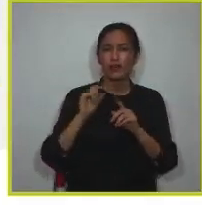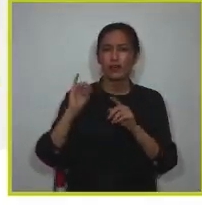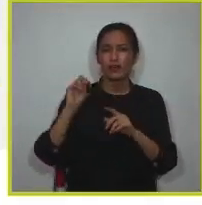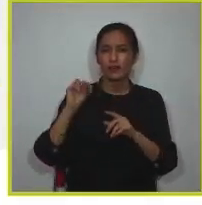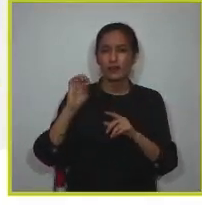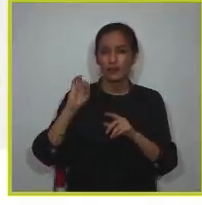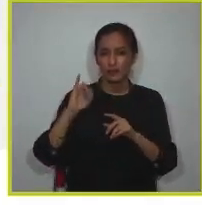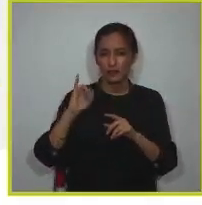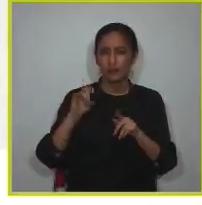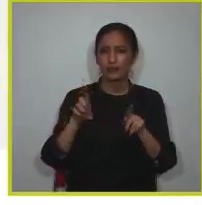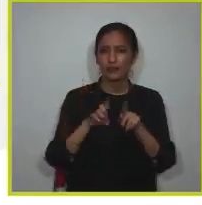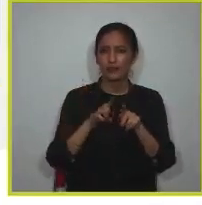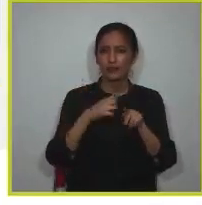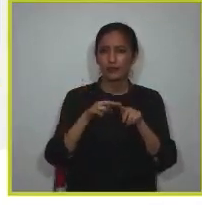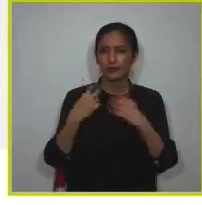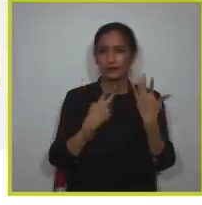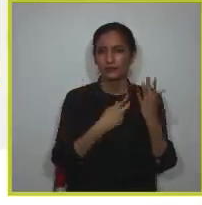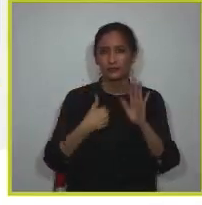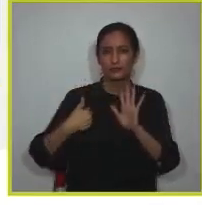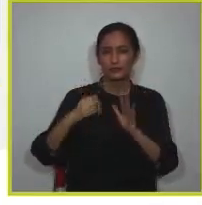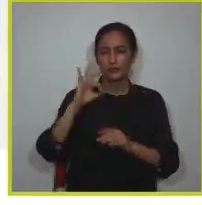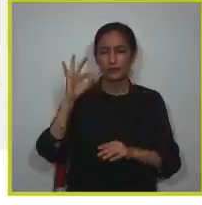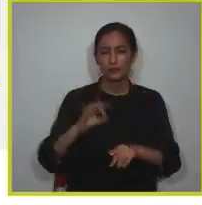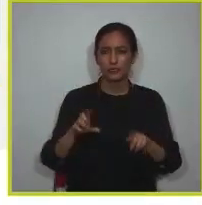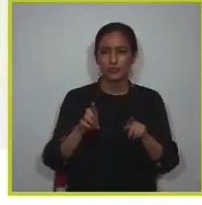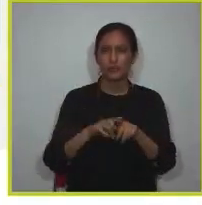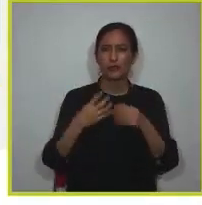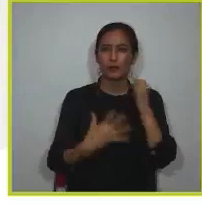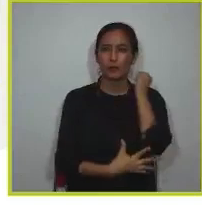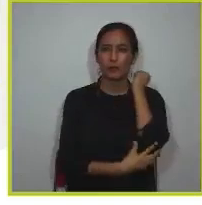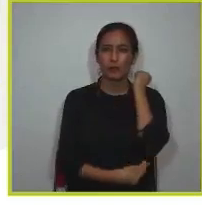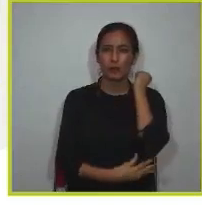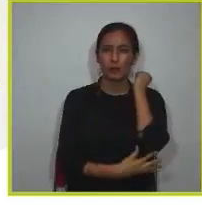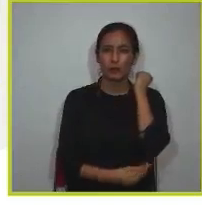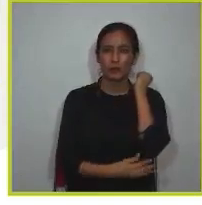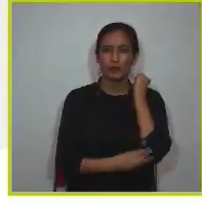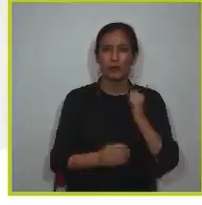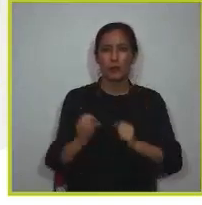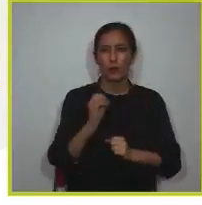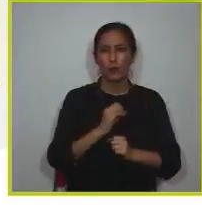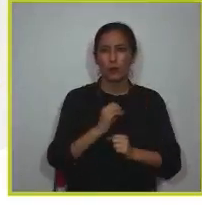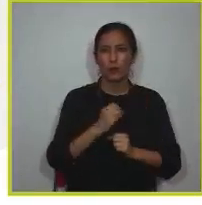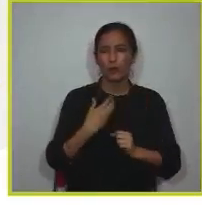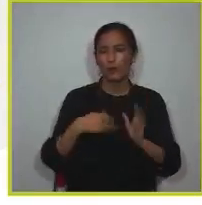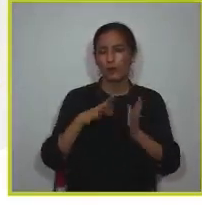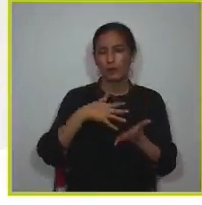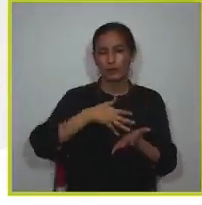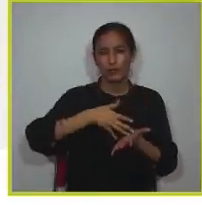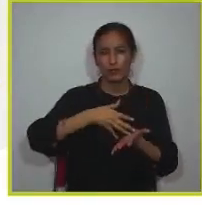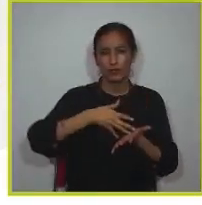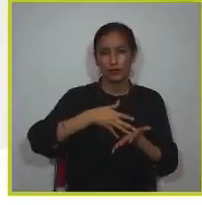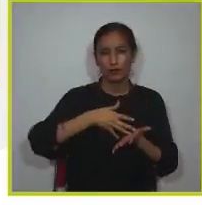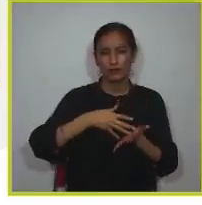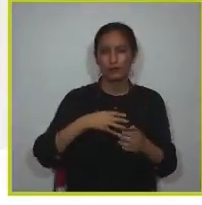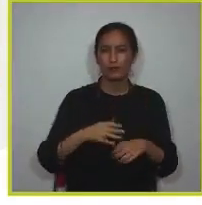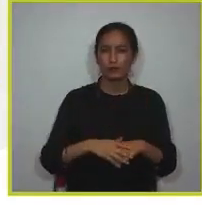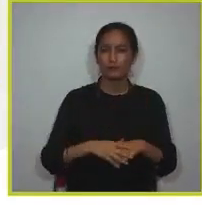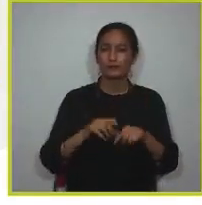rural estamos hablando que el 76% están en pobreza o en situaciones de alta vulnerabilidad